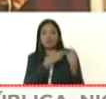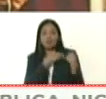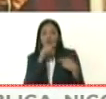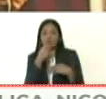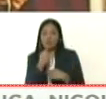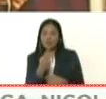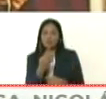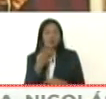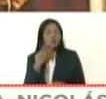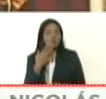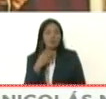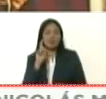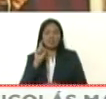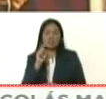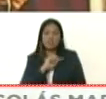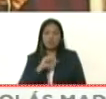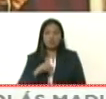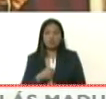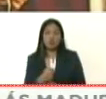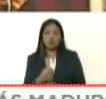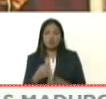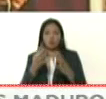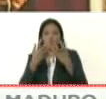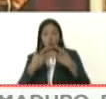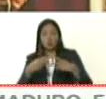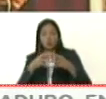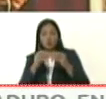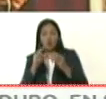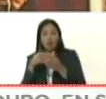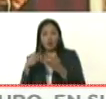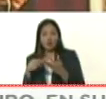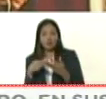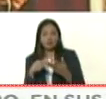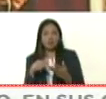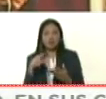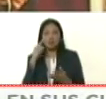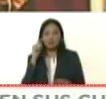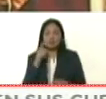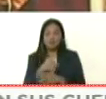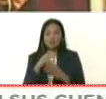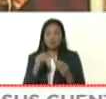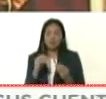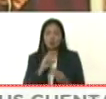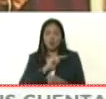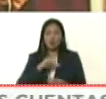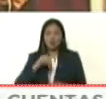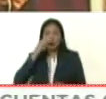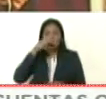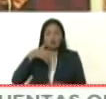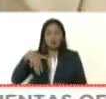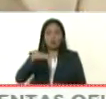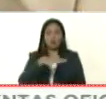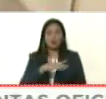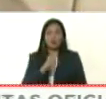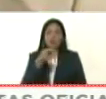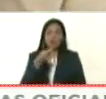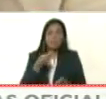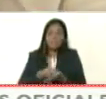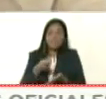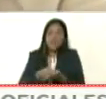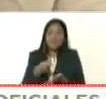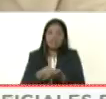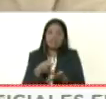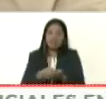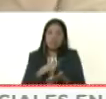dice qué necesitamos para industrializar todos estos productos que le deben llegar a nuestro pueblo. La inversión,